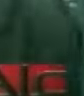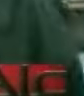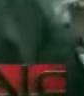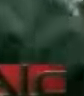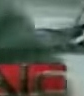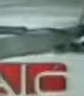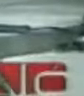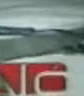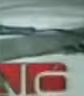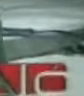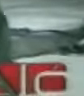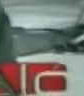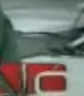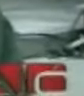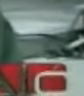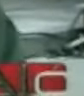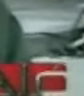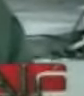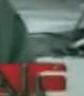conducta